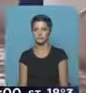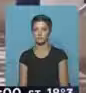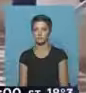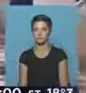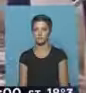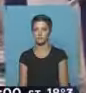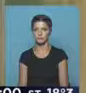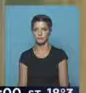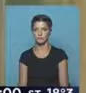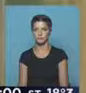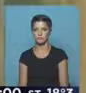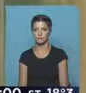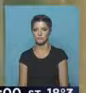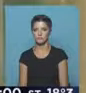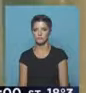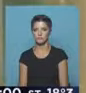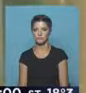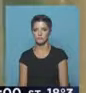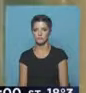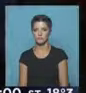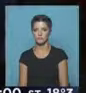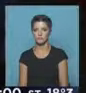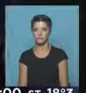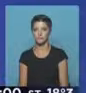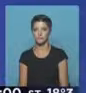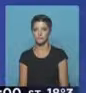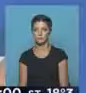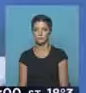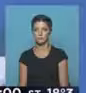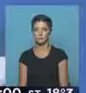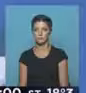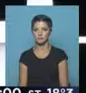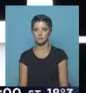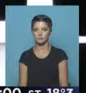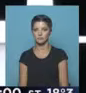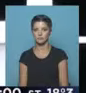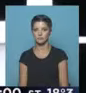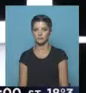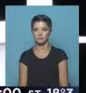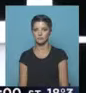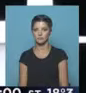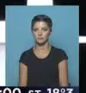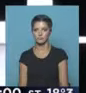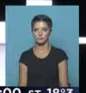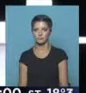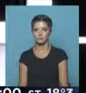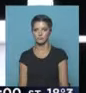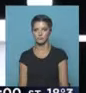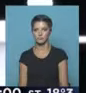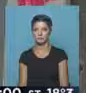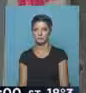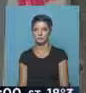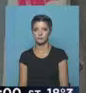Une simple friandise, un bras de longanis, et vous parviendrez sans inquiétude à la